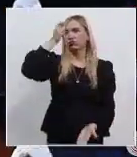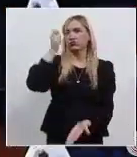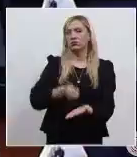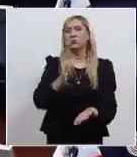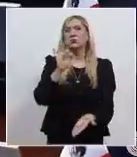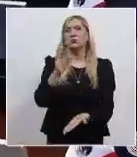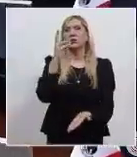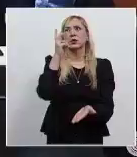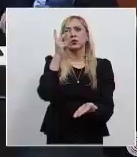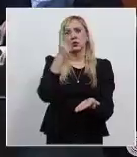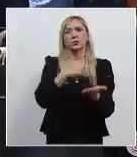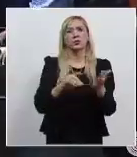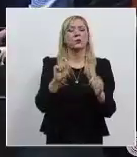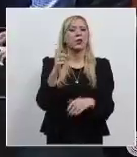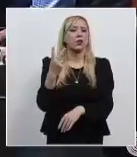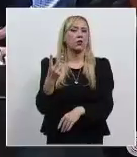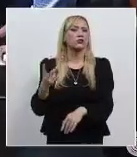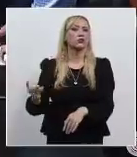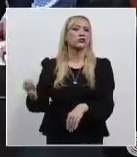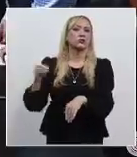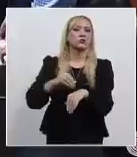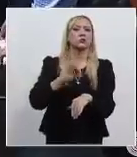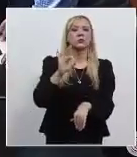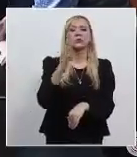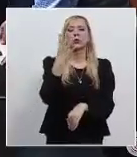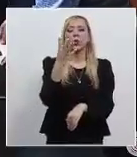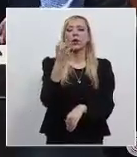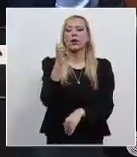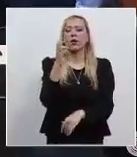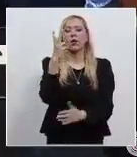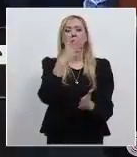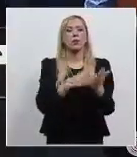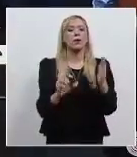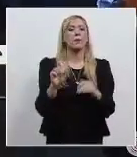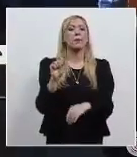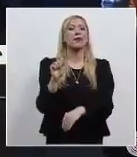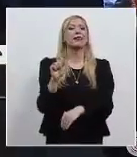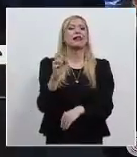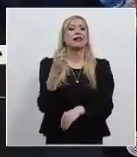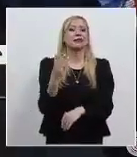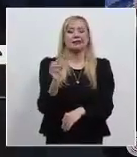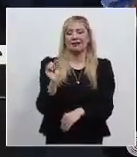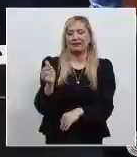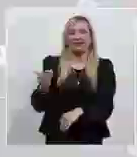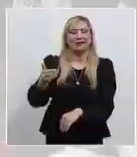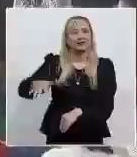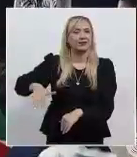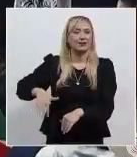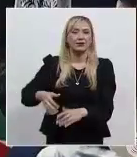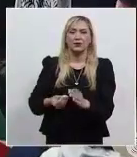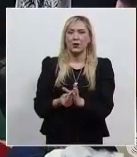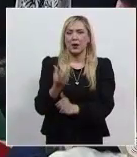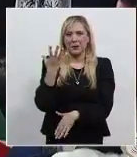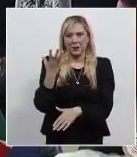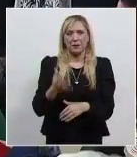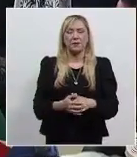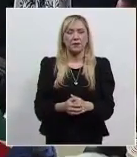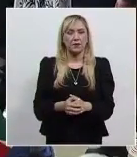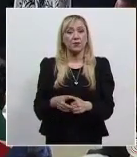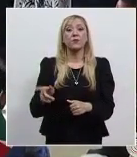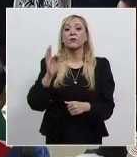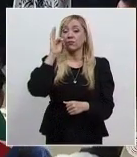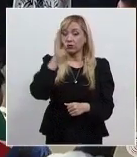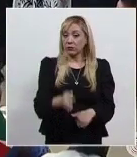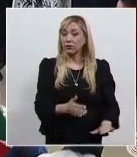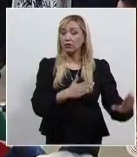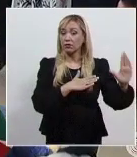de ministra en sesión solemne el 4 de enero de 2023. Protesta